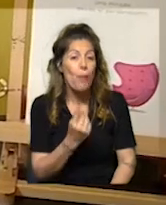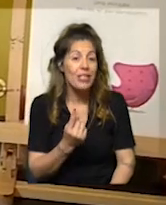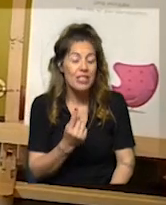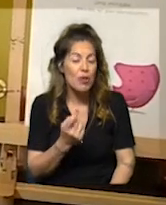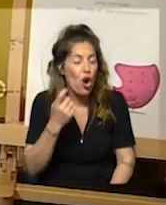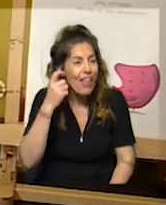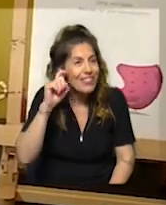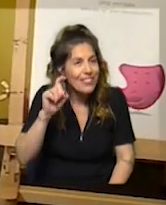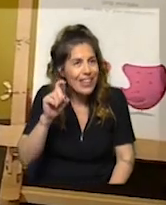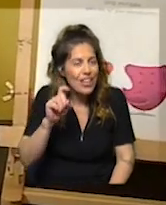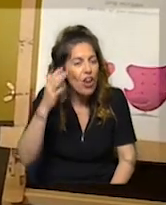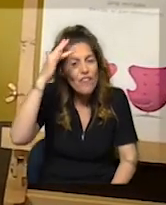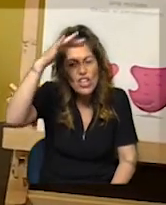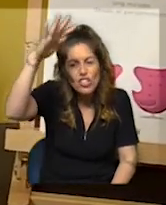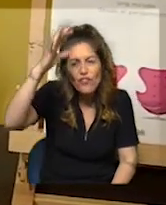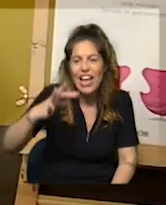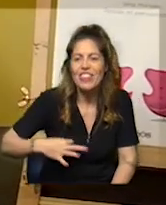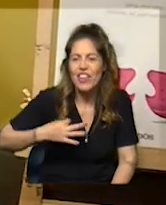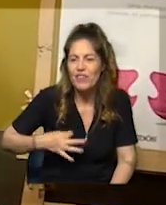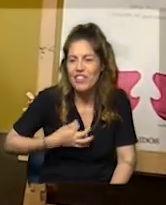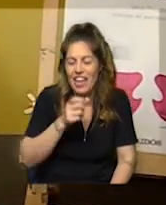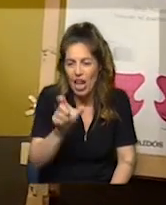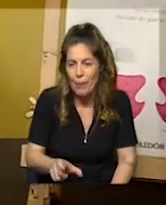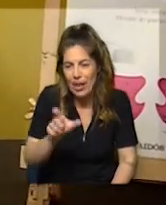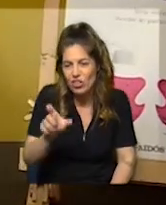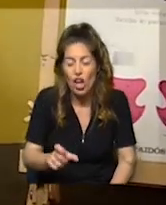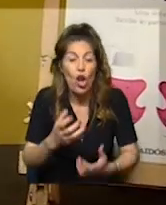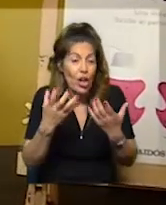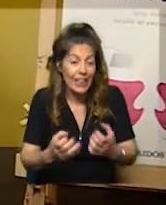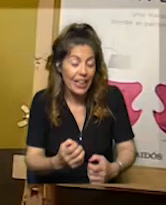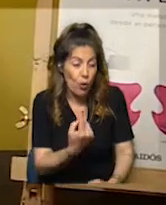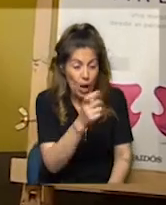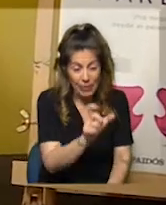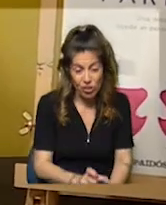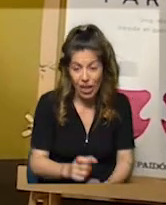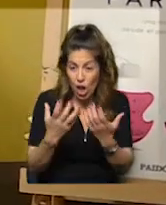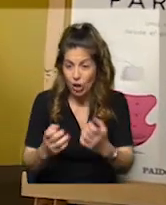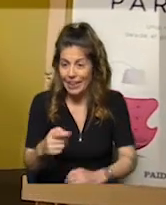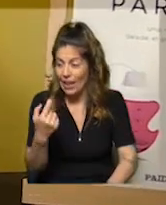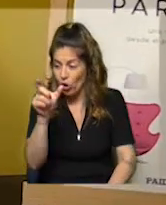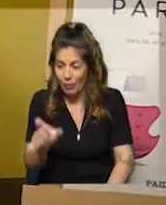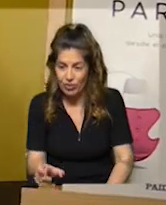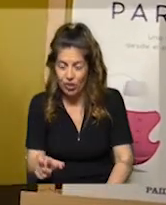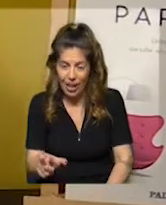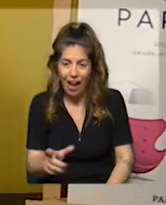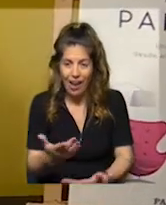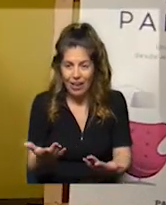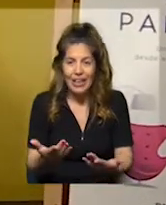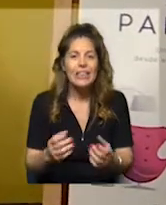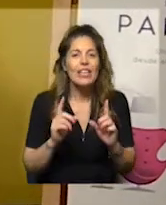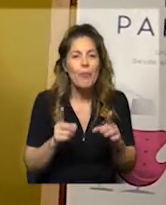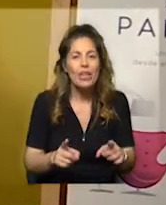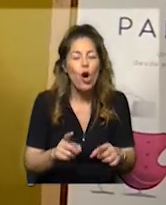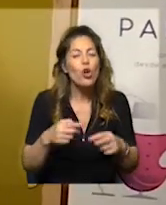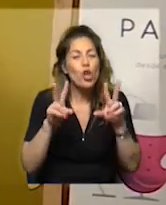gente tiene no con la filosofía de vida con lo que quiere uno y lo que quiere otro con la desactualización y con el